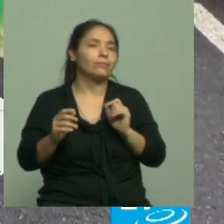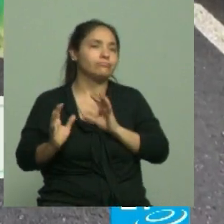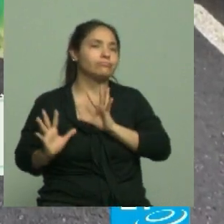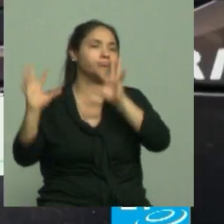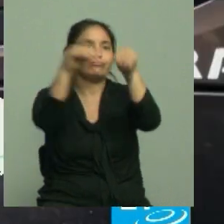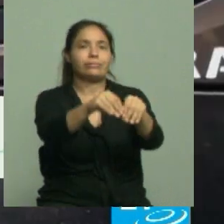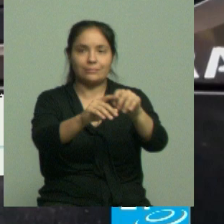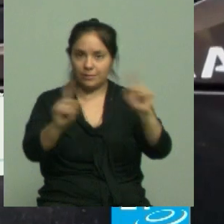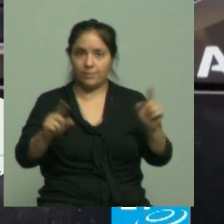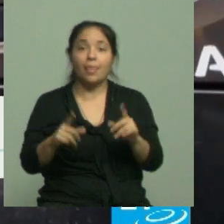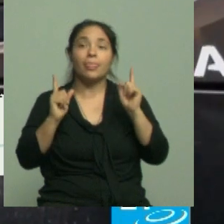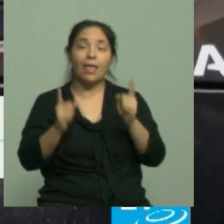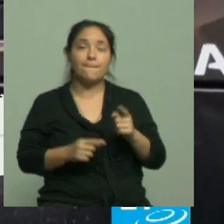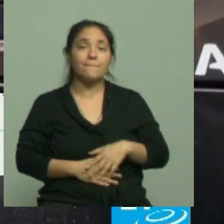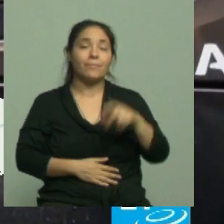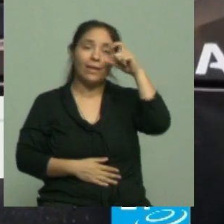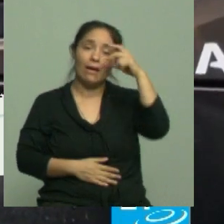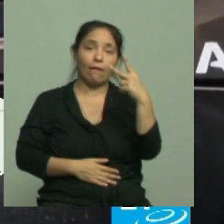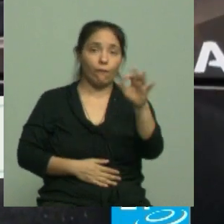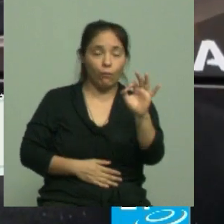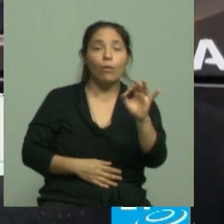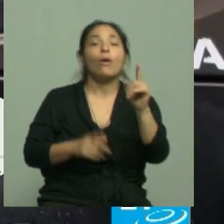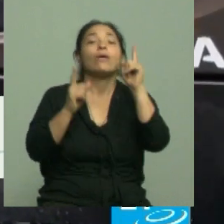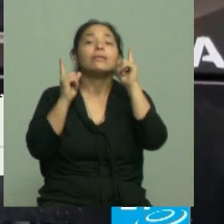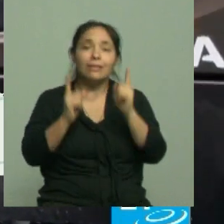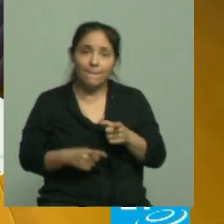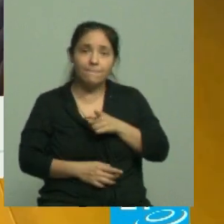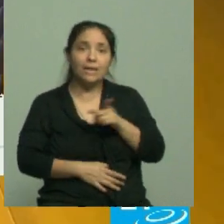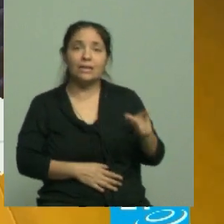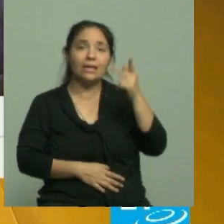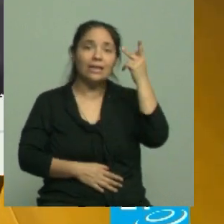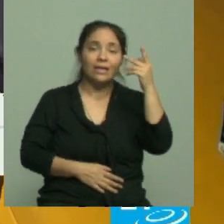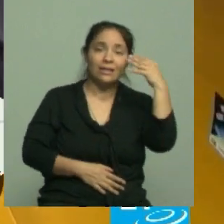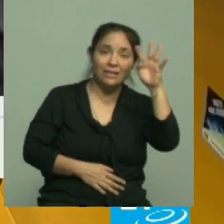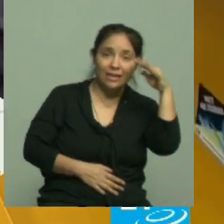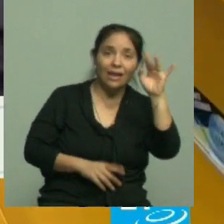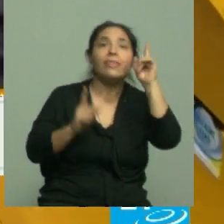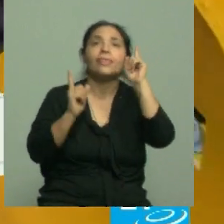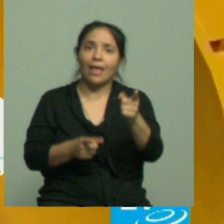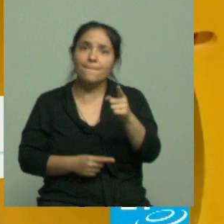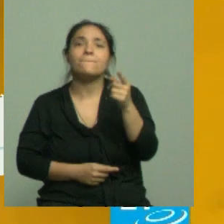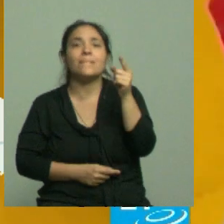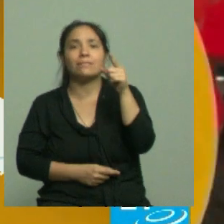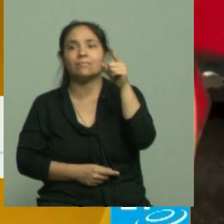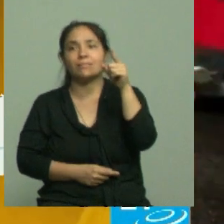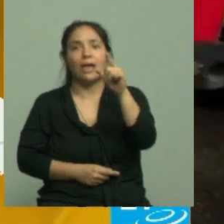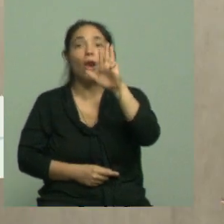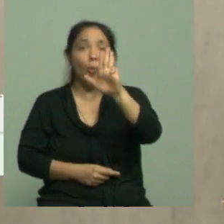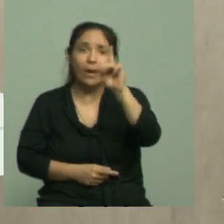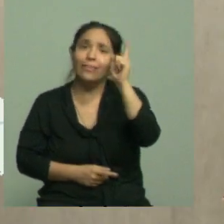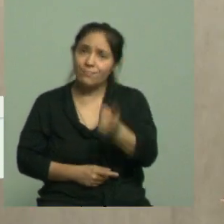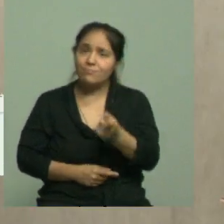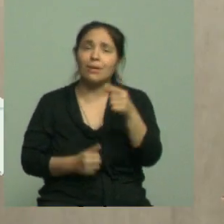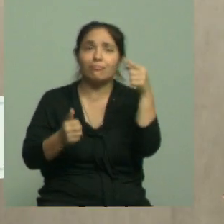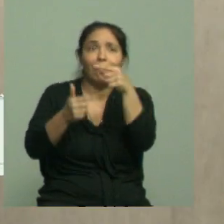está sucediendo en Bolivia, y habló de Cristina y de Lula, habló de todos. Se metió por todos lados.